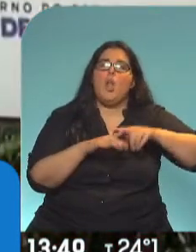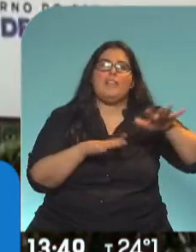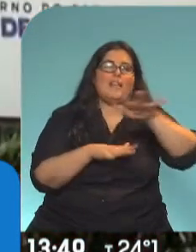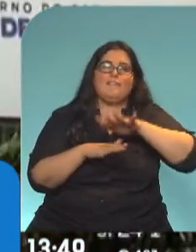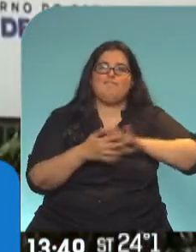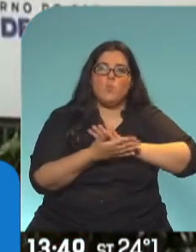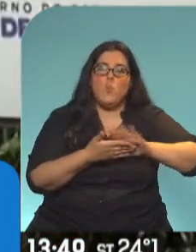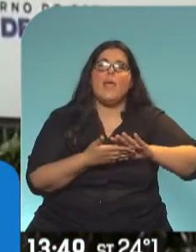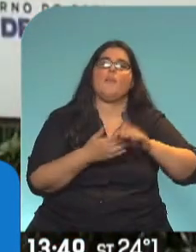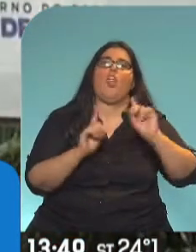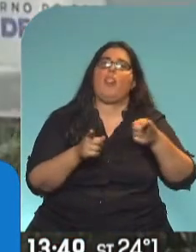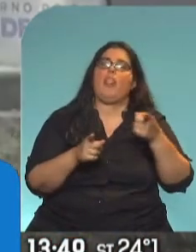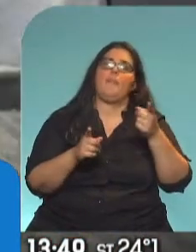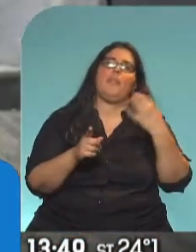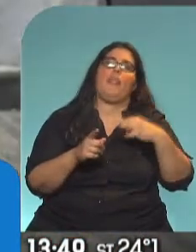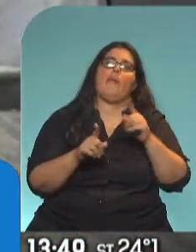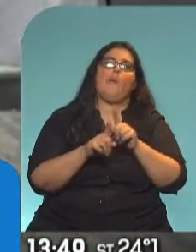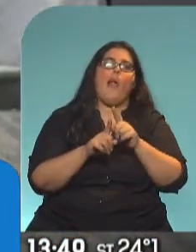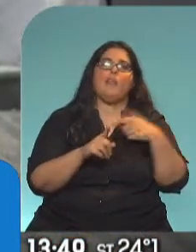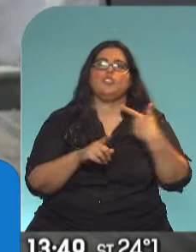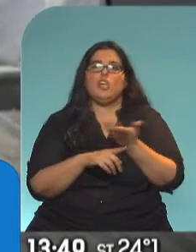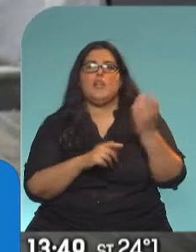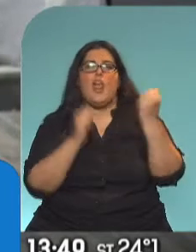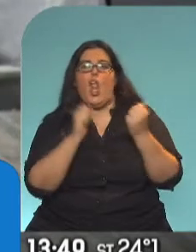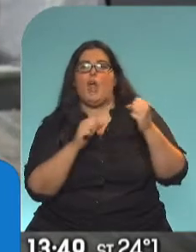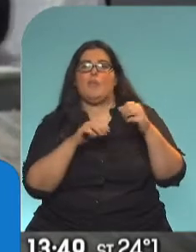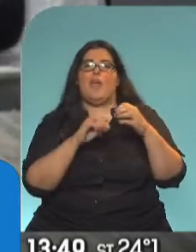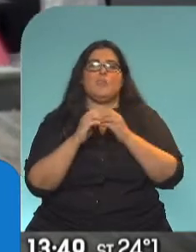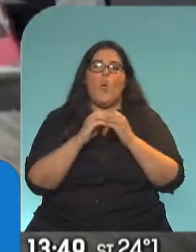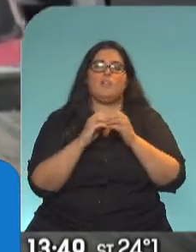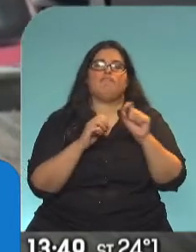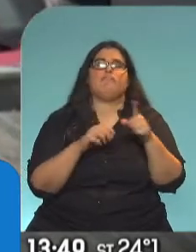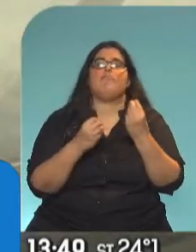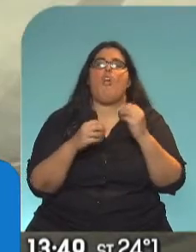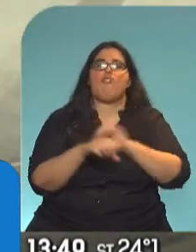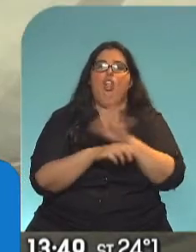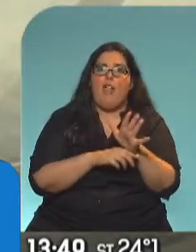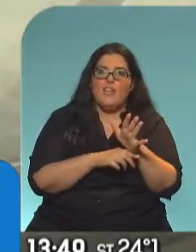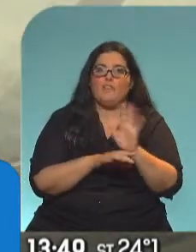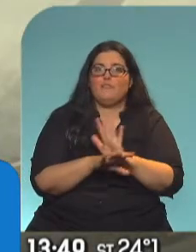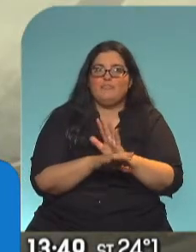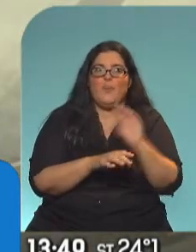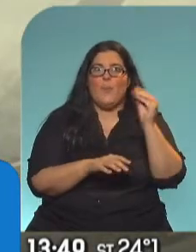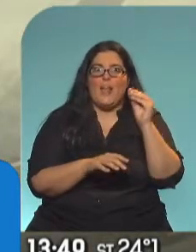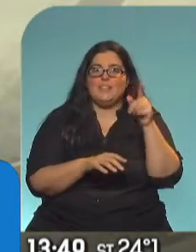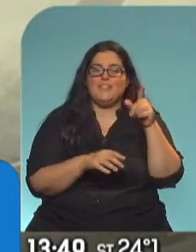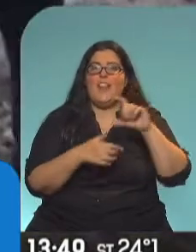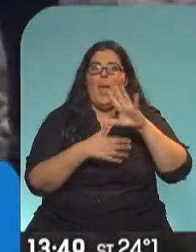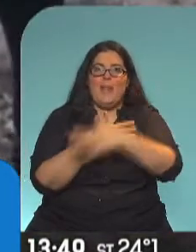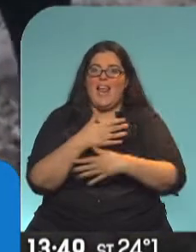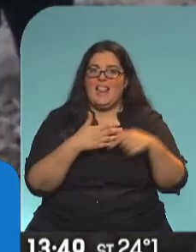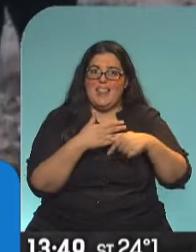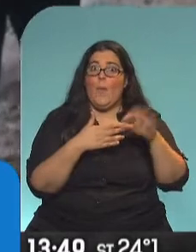que lidiar con la situación económica y social que está dejando el coronavirus, siendo Brasil el país de América